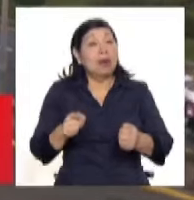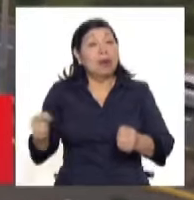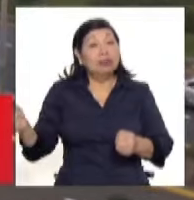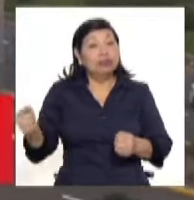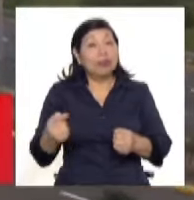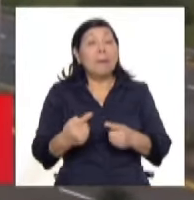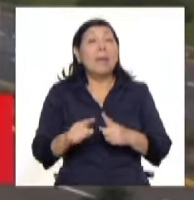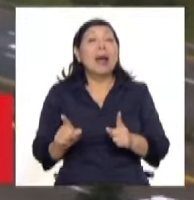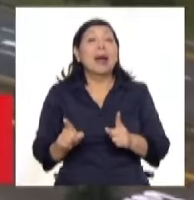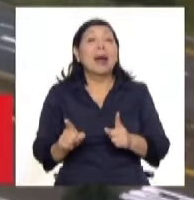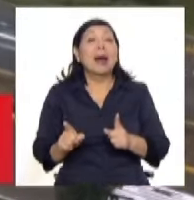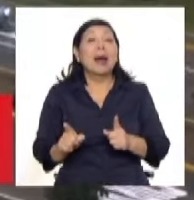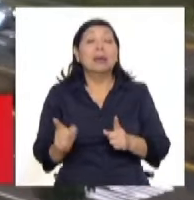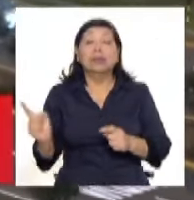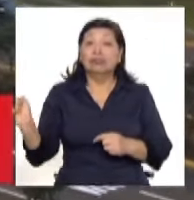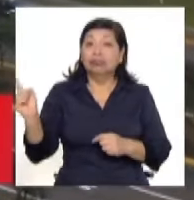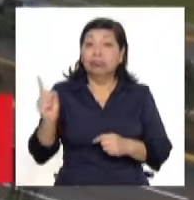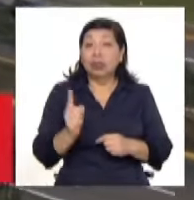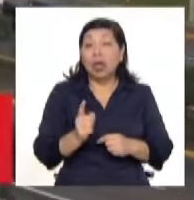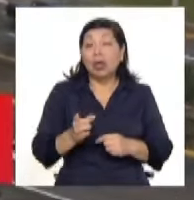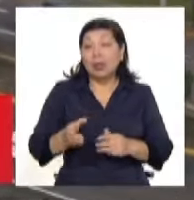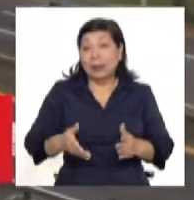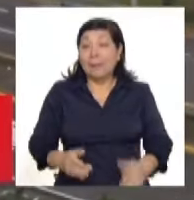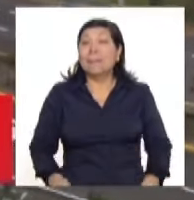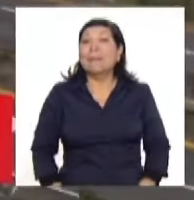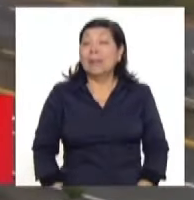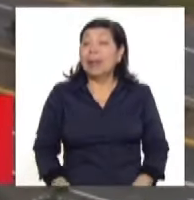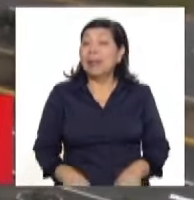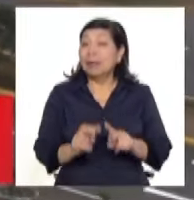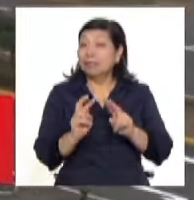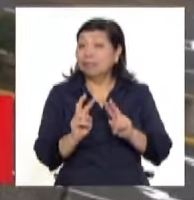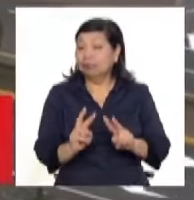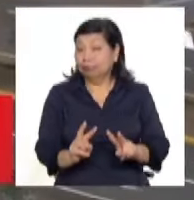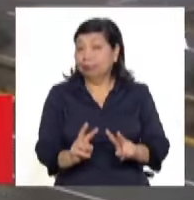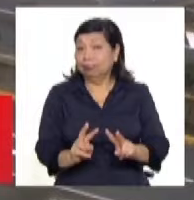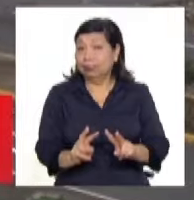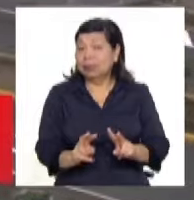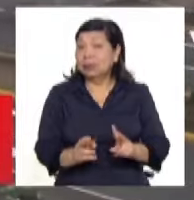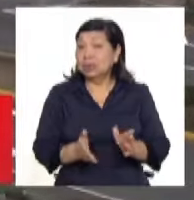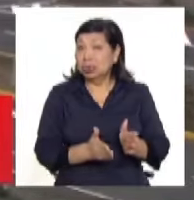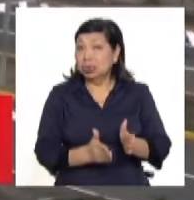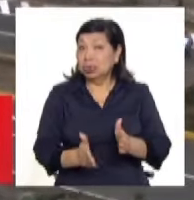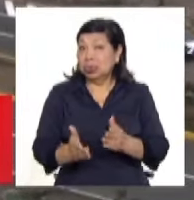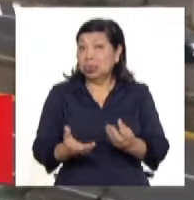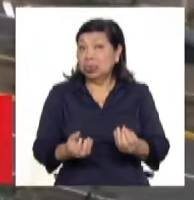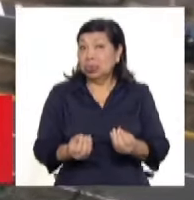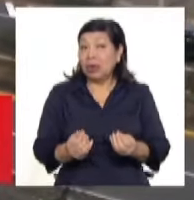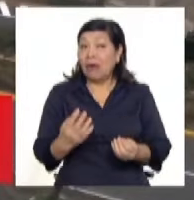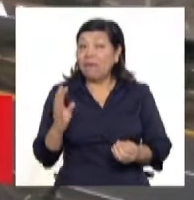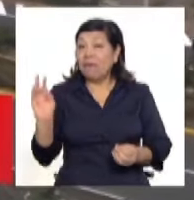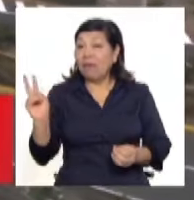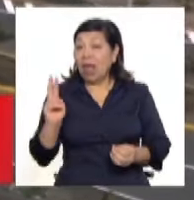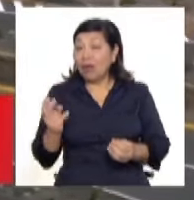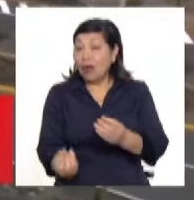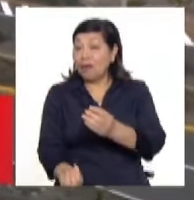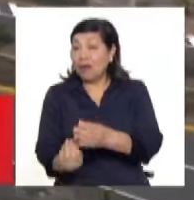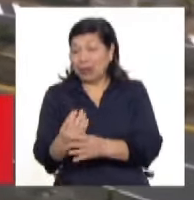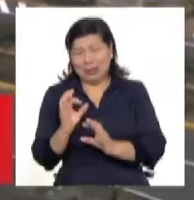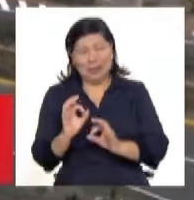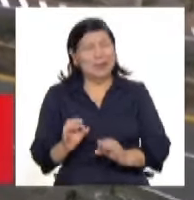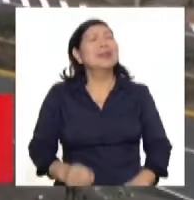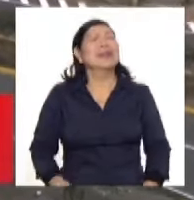la derecha para incorporarse a la Costa Verde. Mientras tanto, también observamos que se está acondicionando la zona, incluso con áreas verdes. Siempre